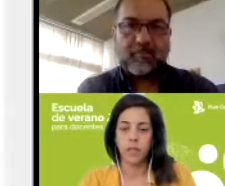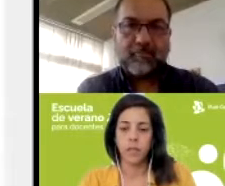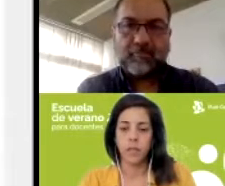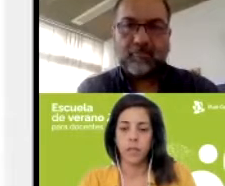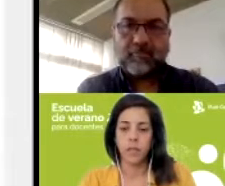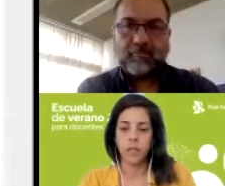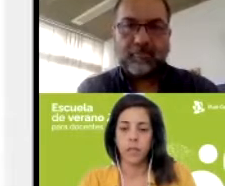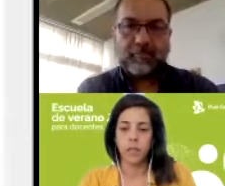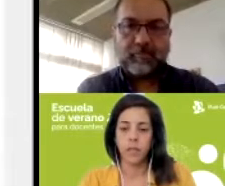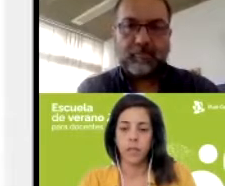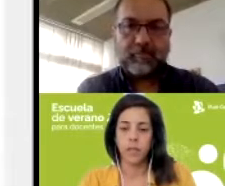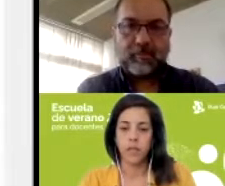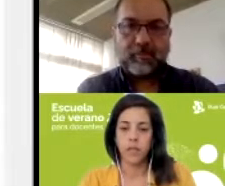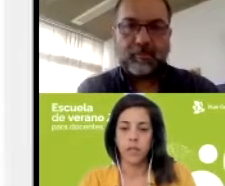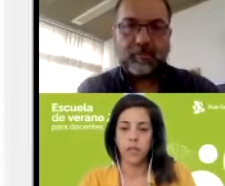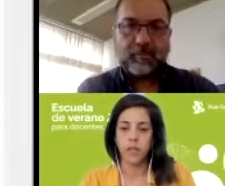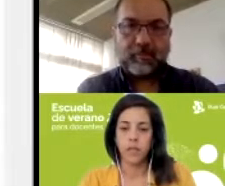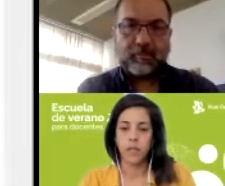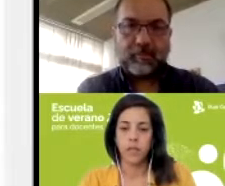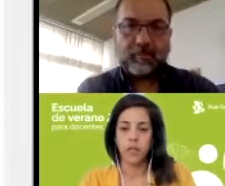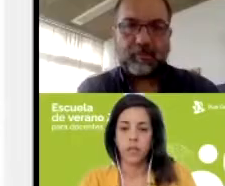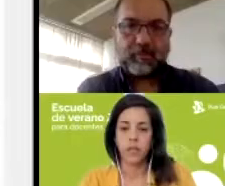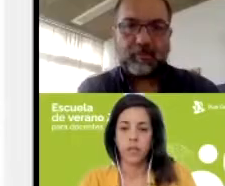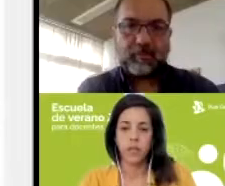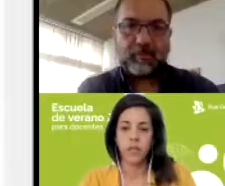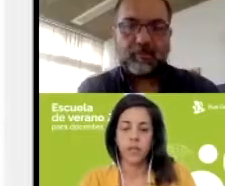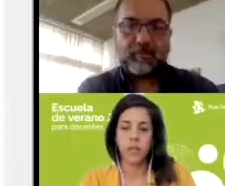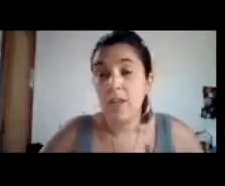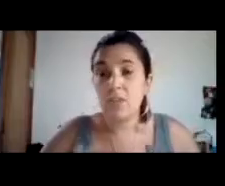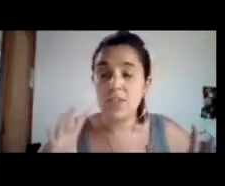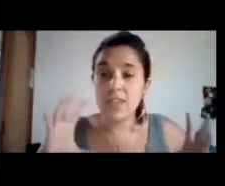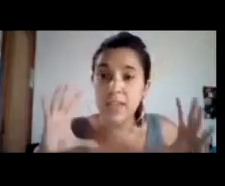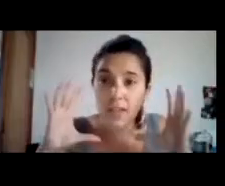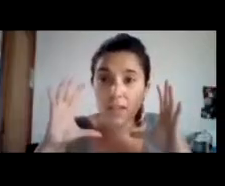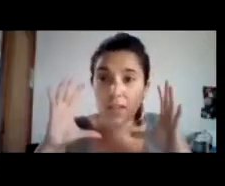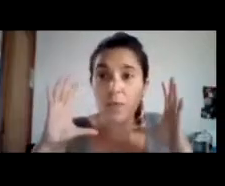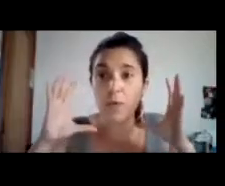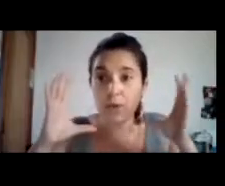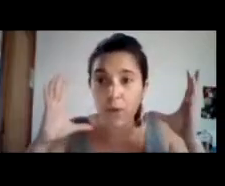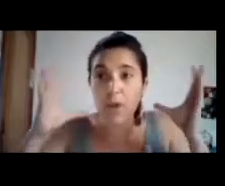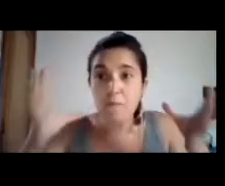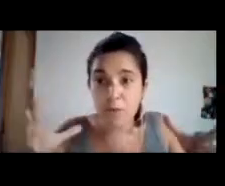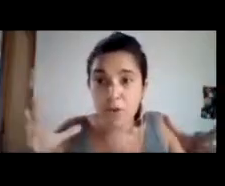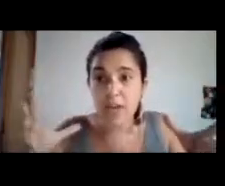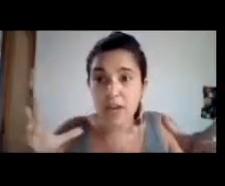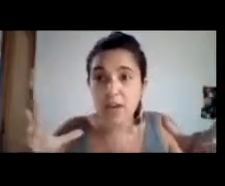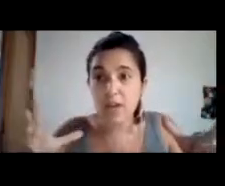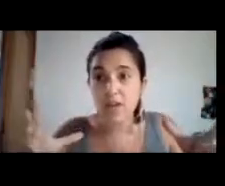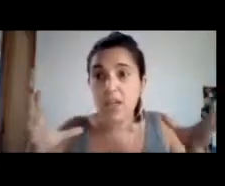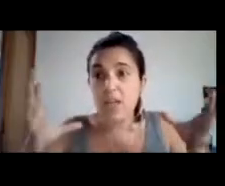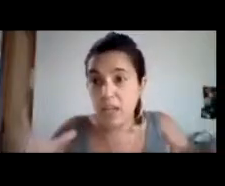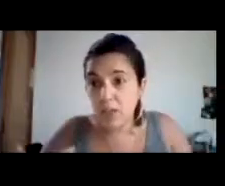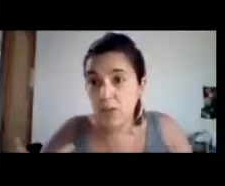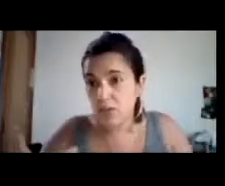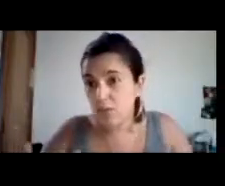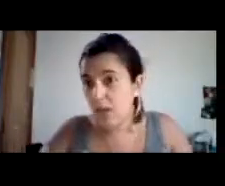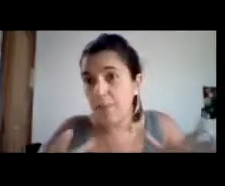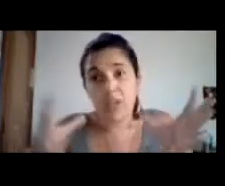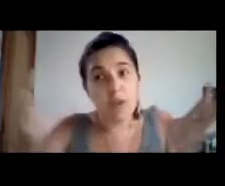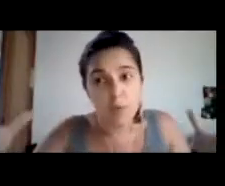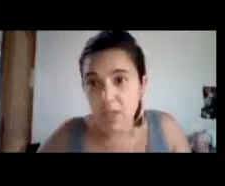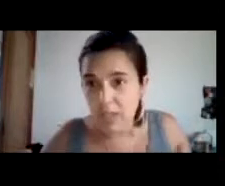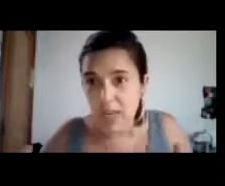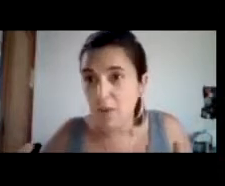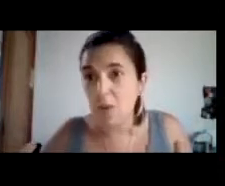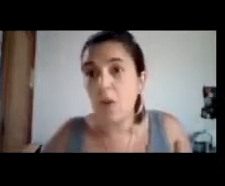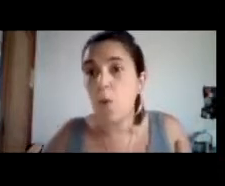ellos pueden aprender en conjunto, no tienen por qué justamente ustedes saber todo. Entonces ahí dijimos, bueno, vamos a enfocar en niños, ¿tá? Por